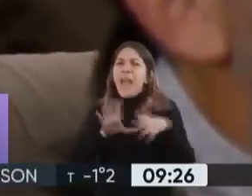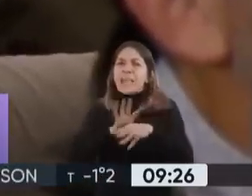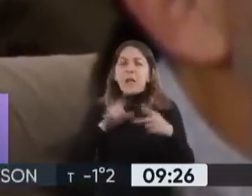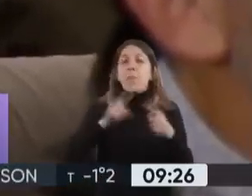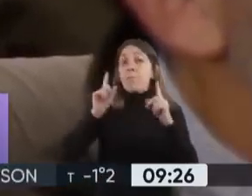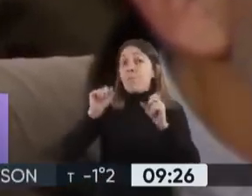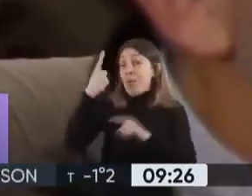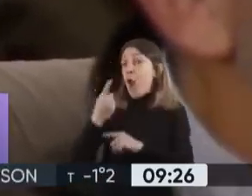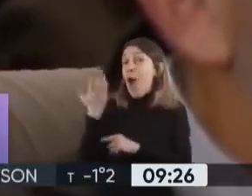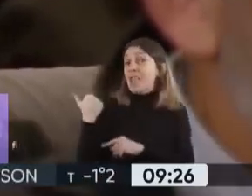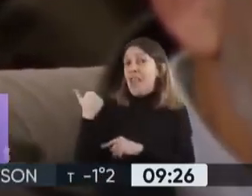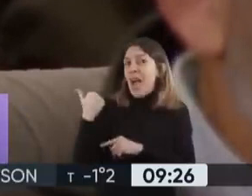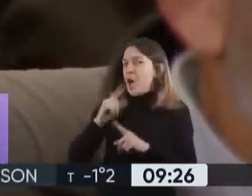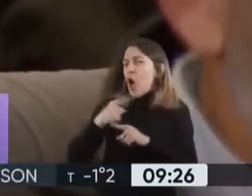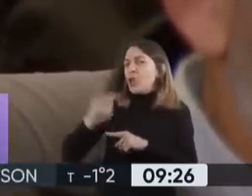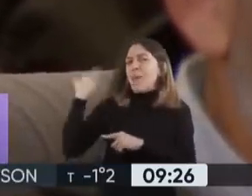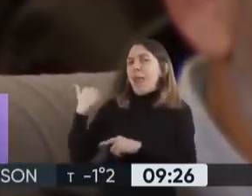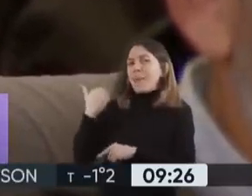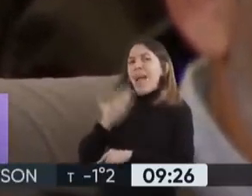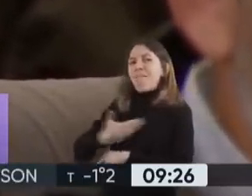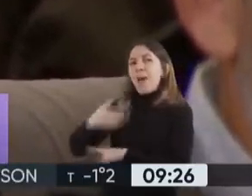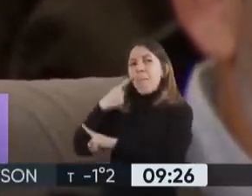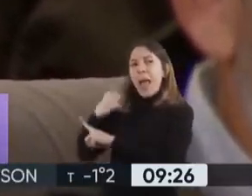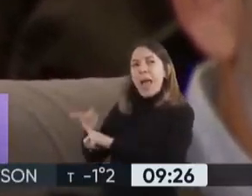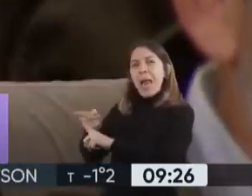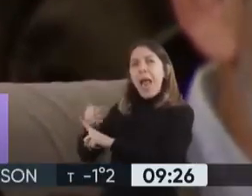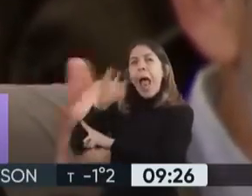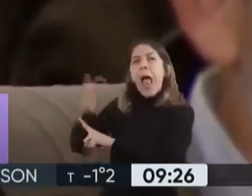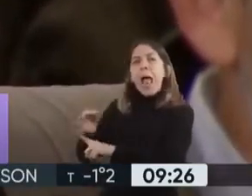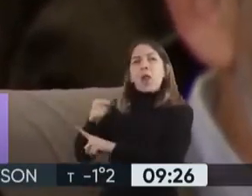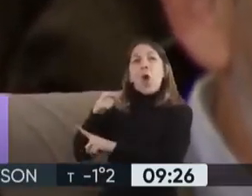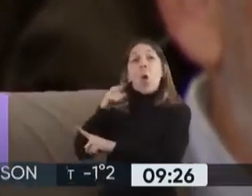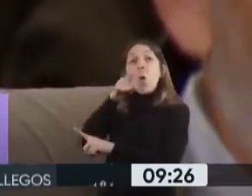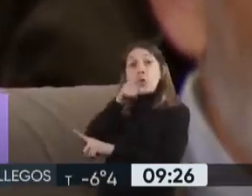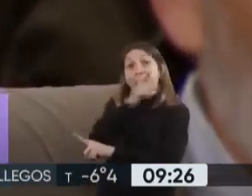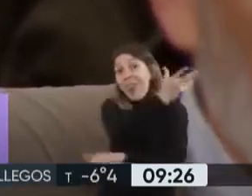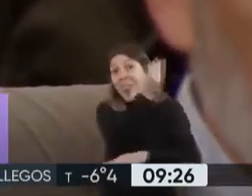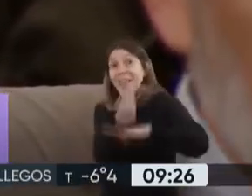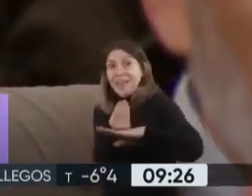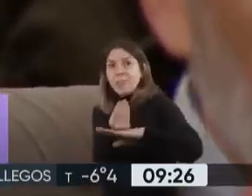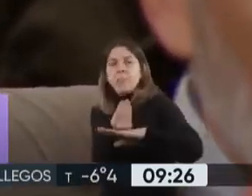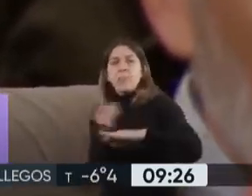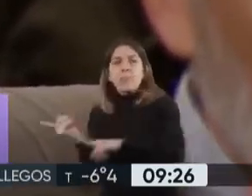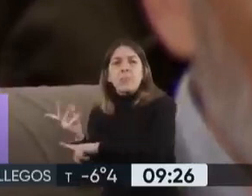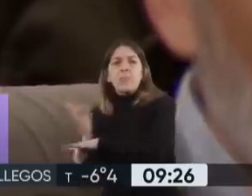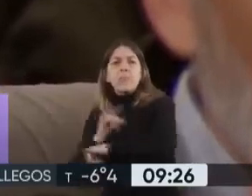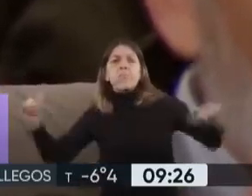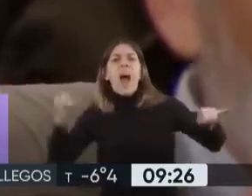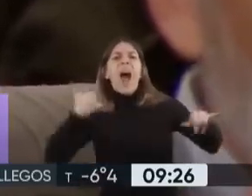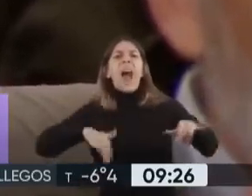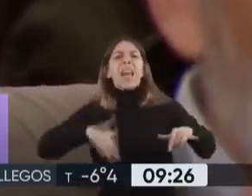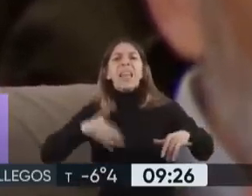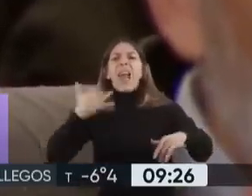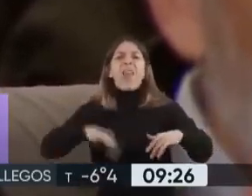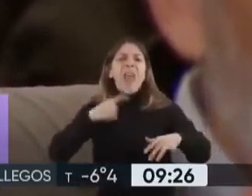fondo monetario ayer cuando ayer no la semana pasada cuando se enteró de su asunción lo primero que dijo es que argentina necesitaba llevar adelante